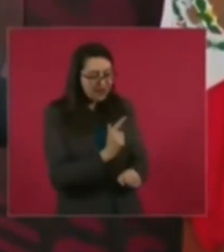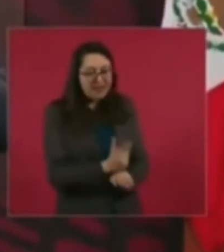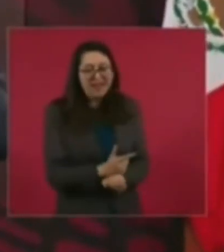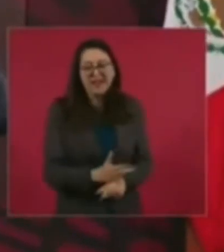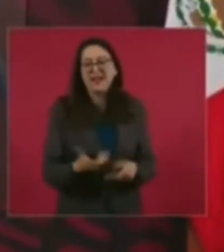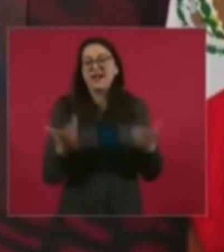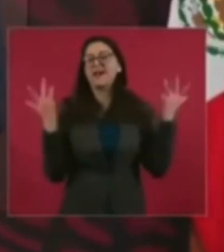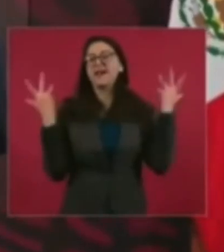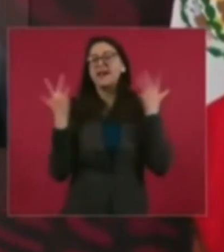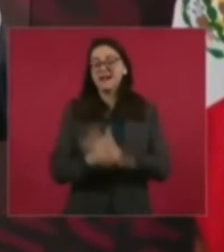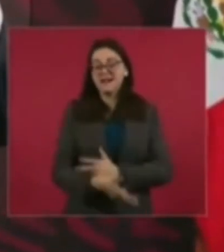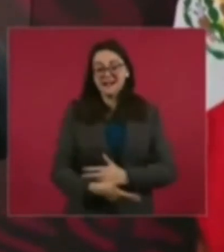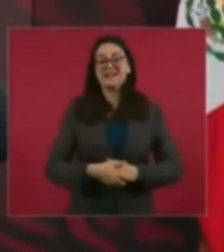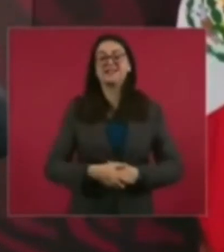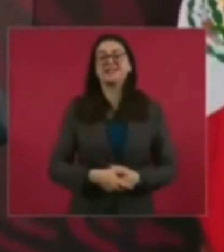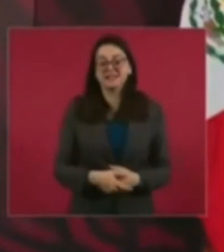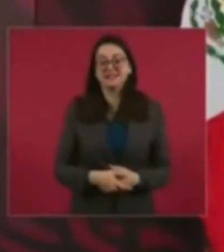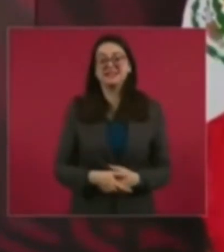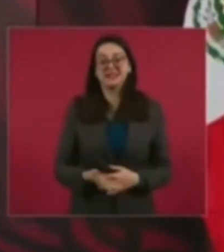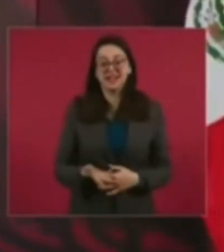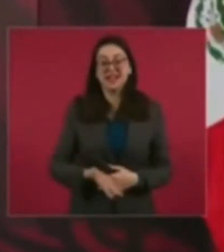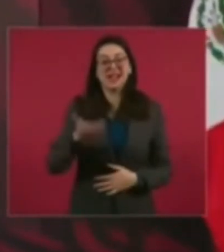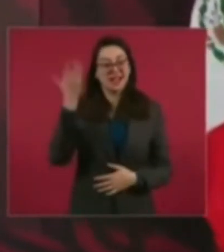Estuvo aquí de reportero,